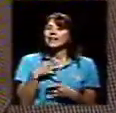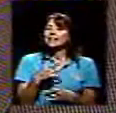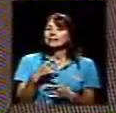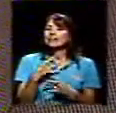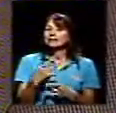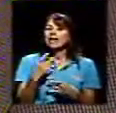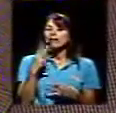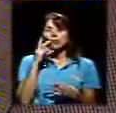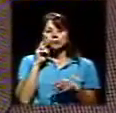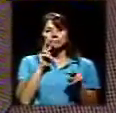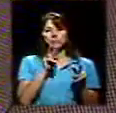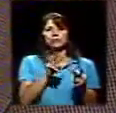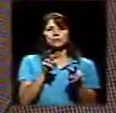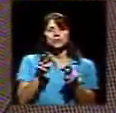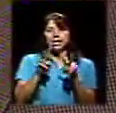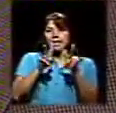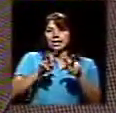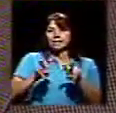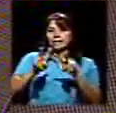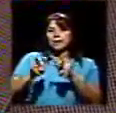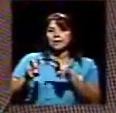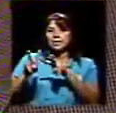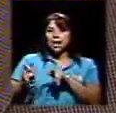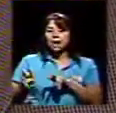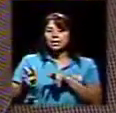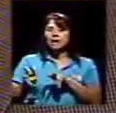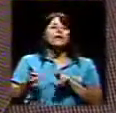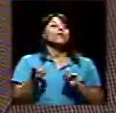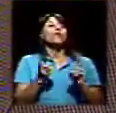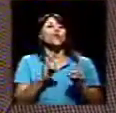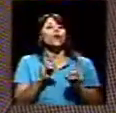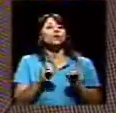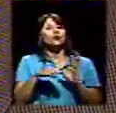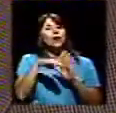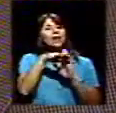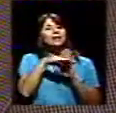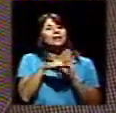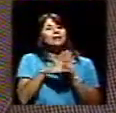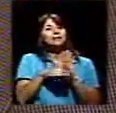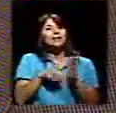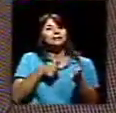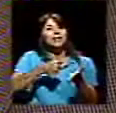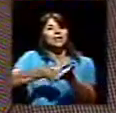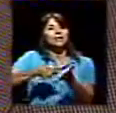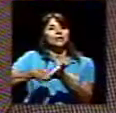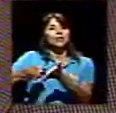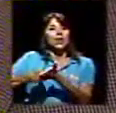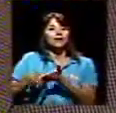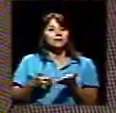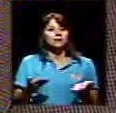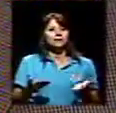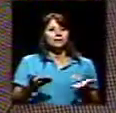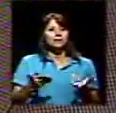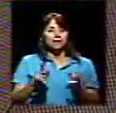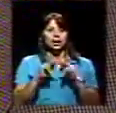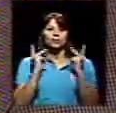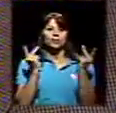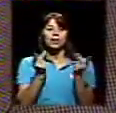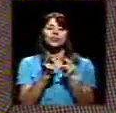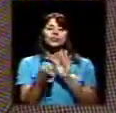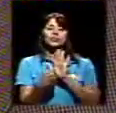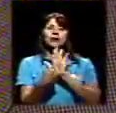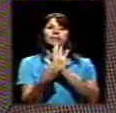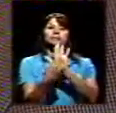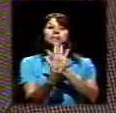las listas electorales que le están presentando los partidos al pueblo para los cargos